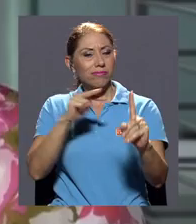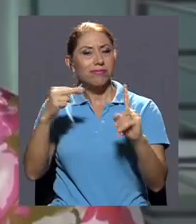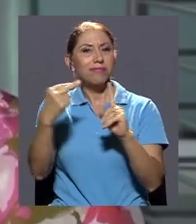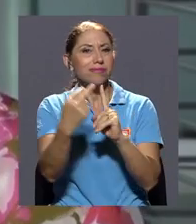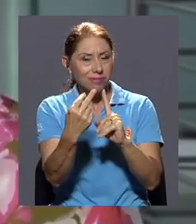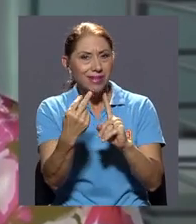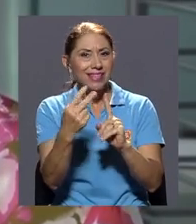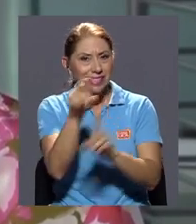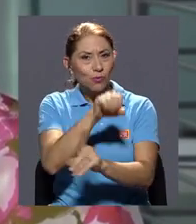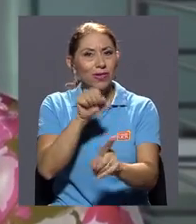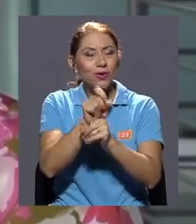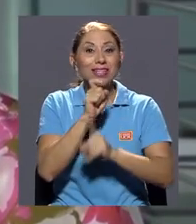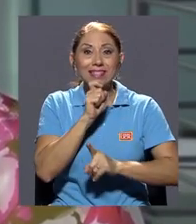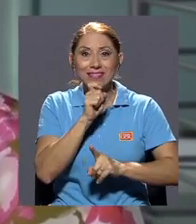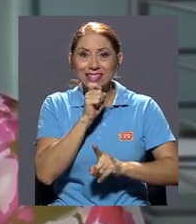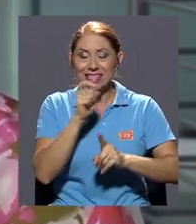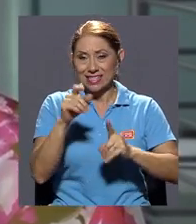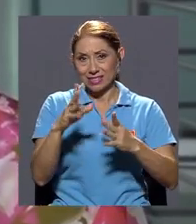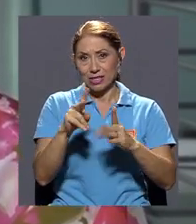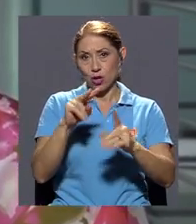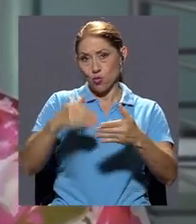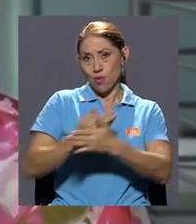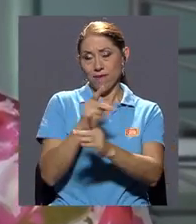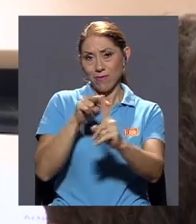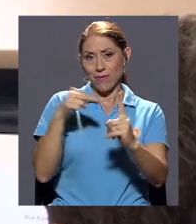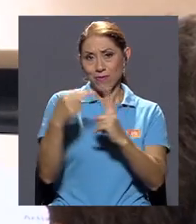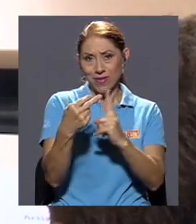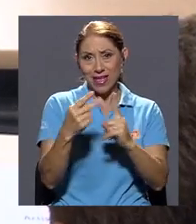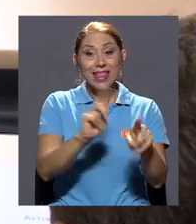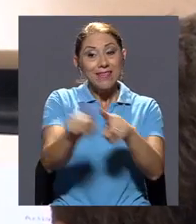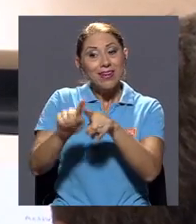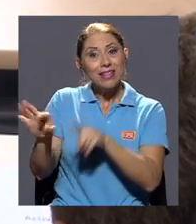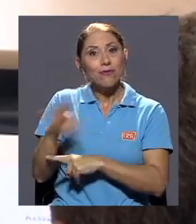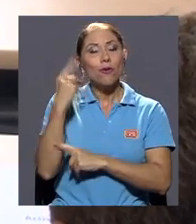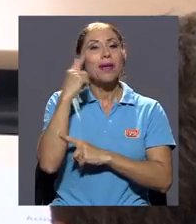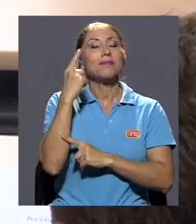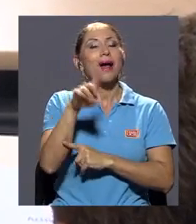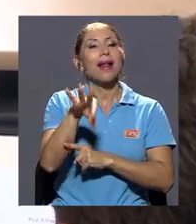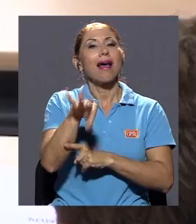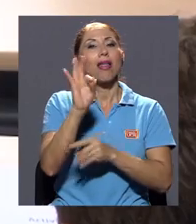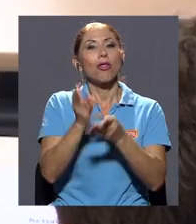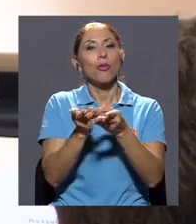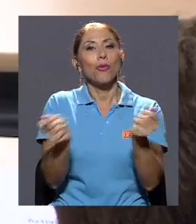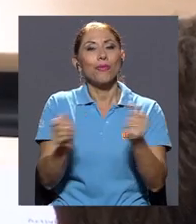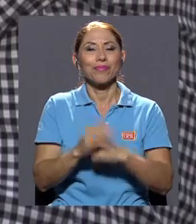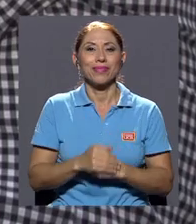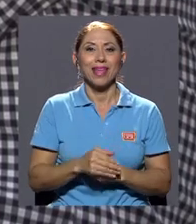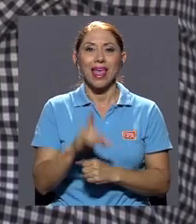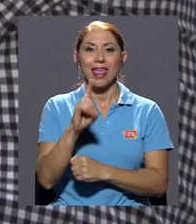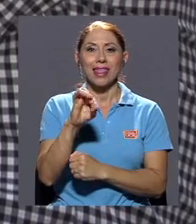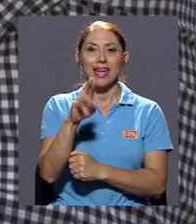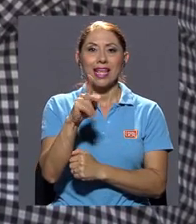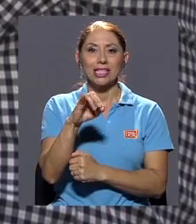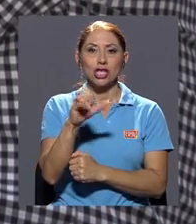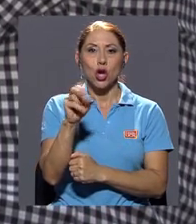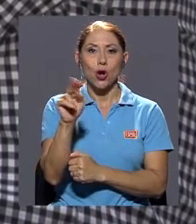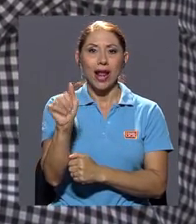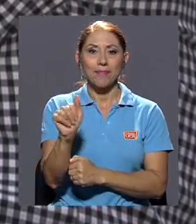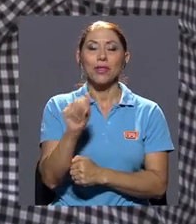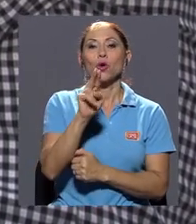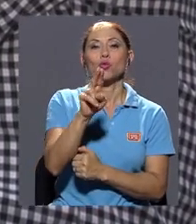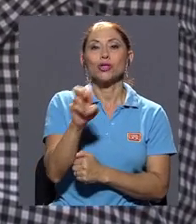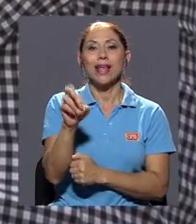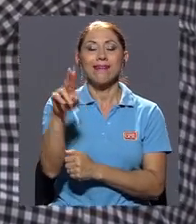situaciones difíciles y nos da rutas diversas para encontrar soluciones. Dirección a UCR está dirigido para personas que